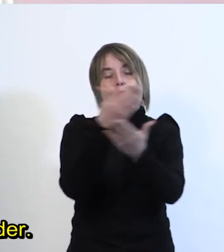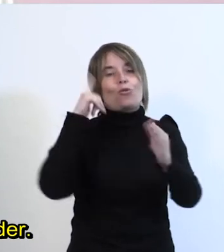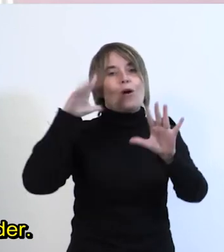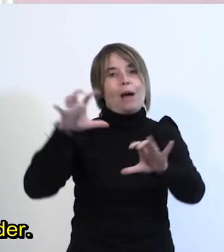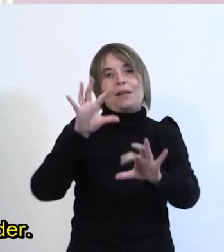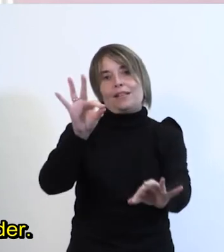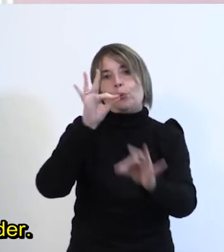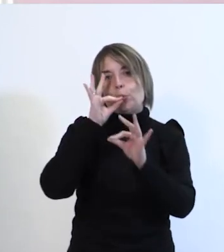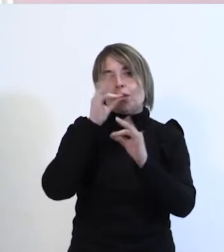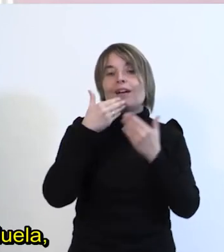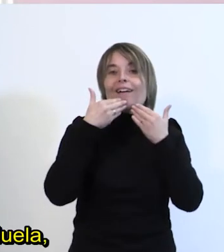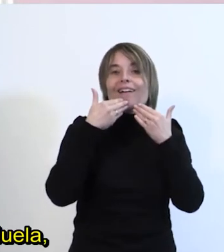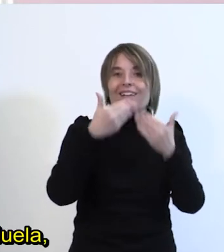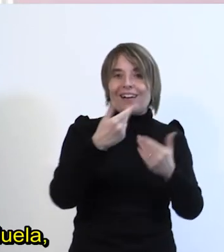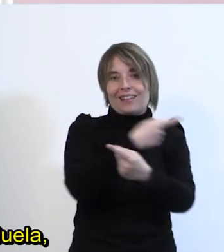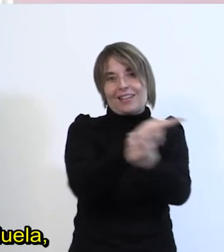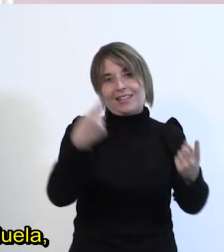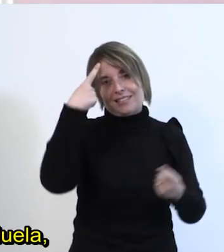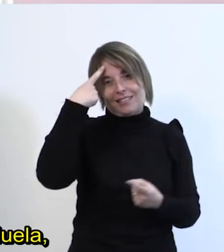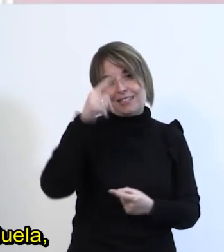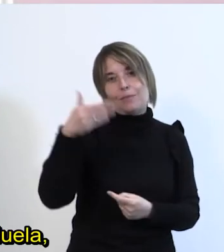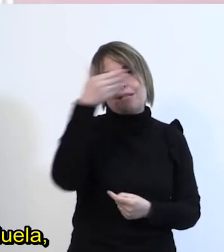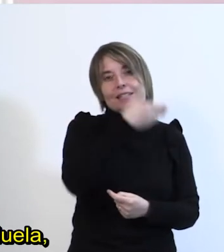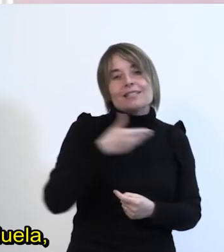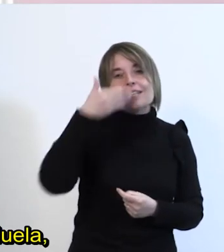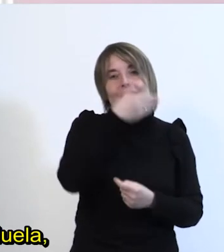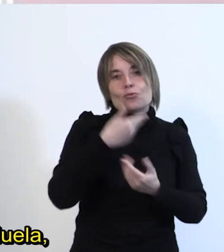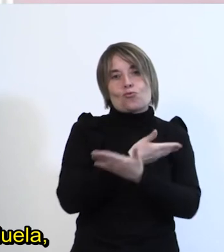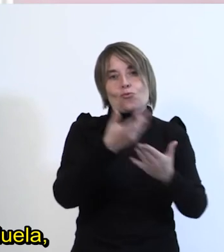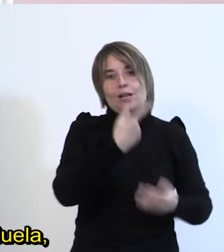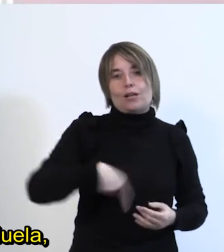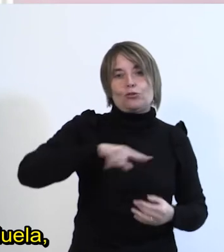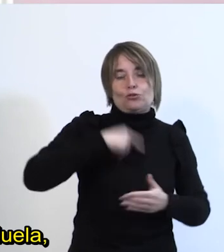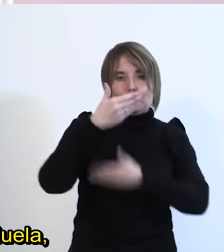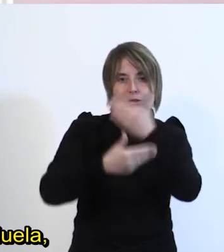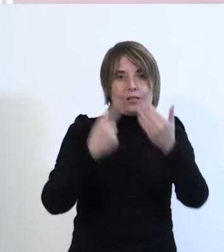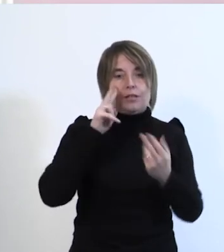mucho que aprender. Eskerrik asko, eta badakizue eskolaren jarduerak aurrera